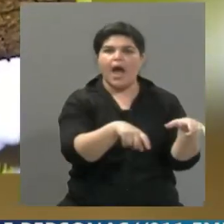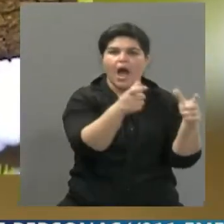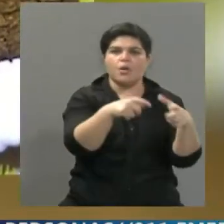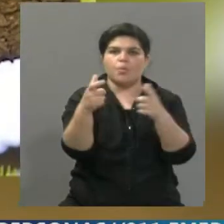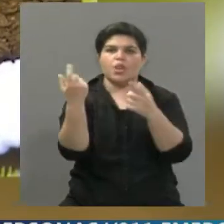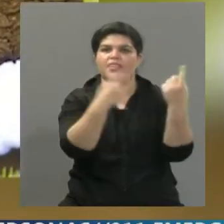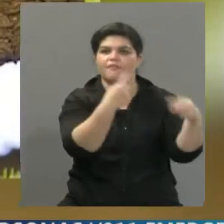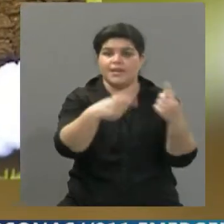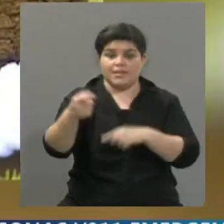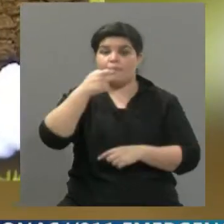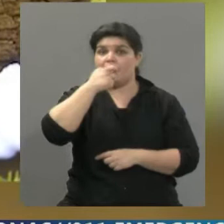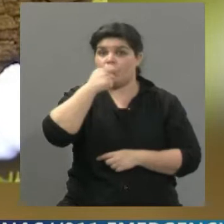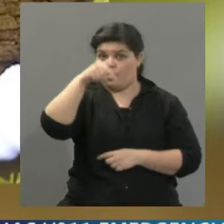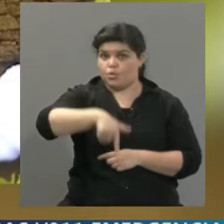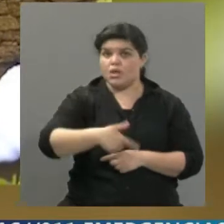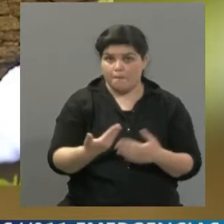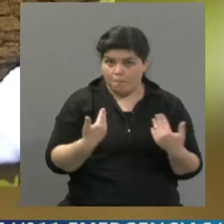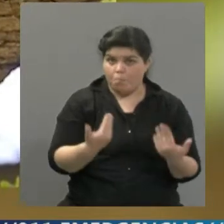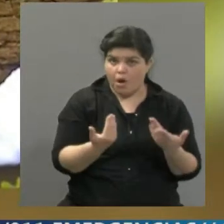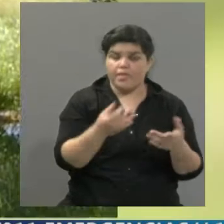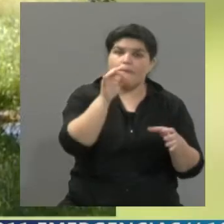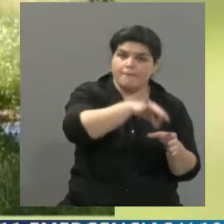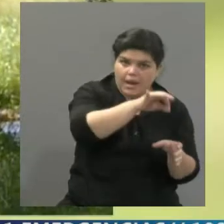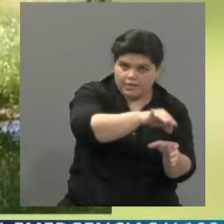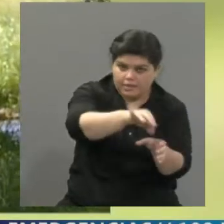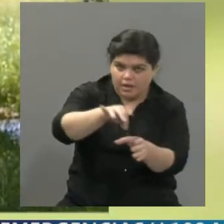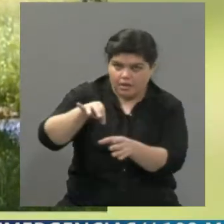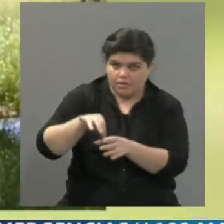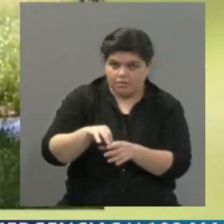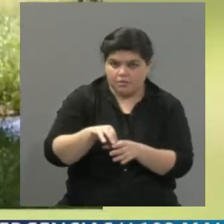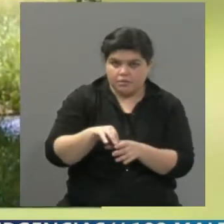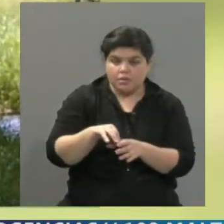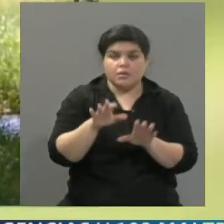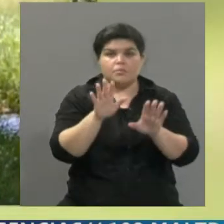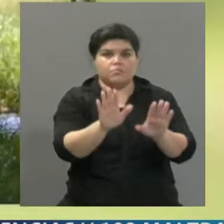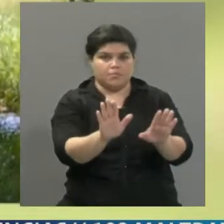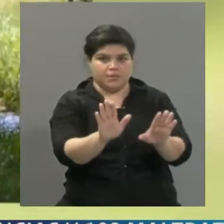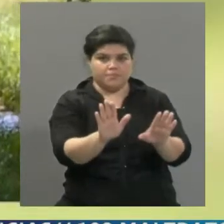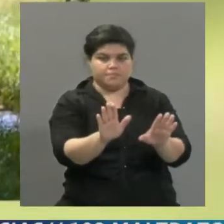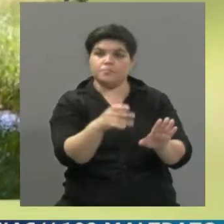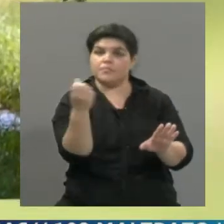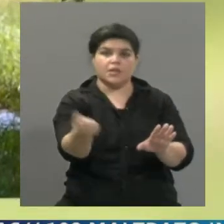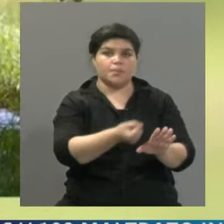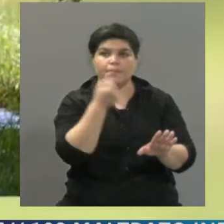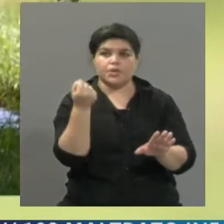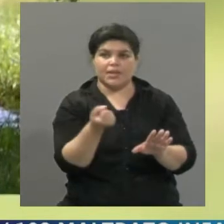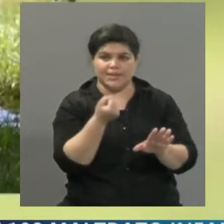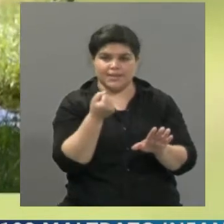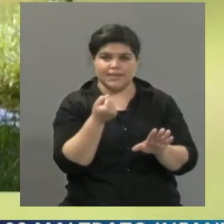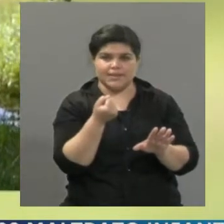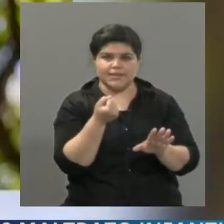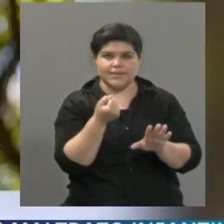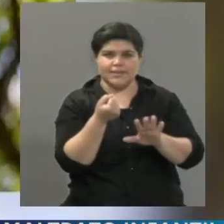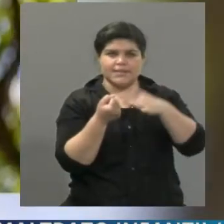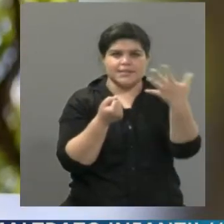acá en Mendoza. Ah, qué bien. Ahora, lo importante es que vayan por lo menos 5 o 6 variedades